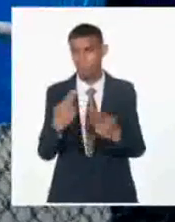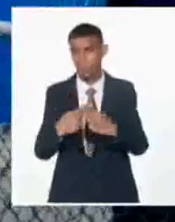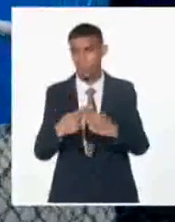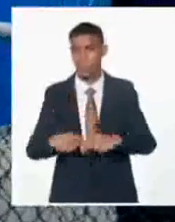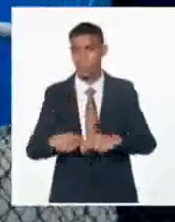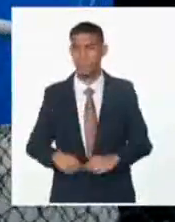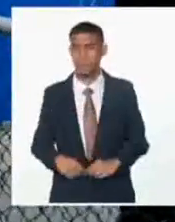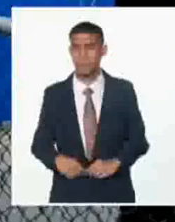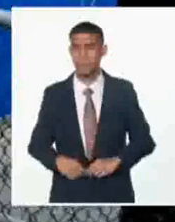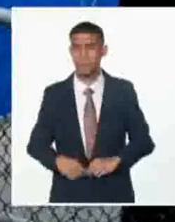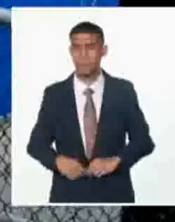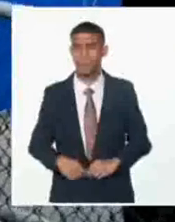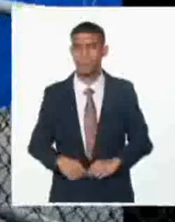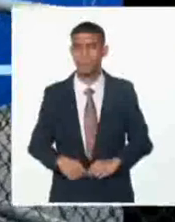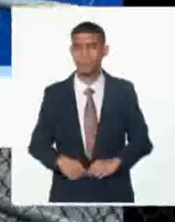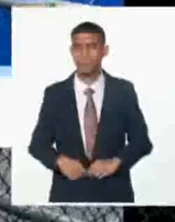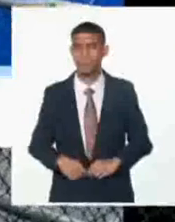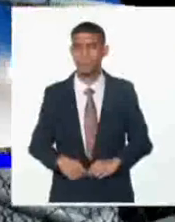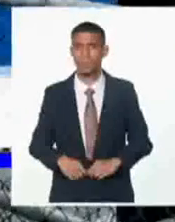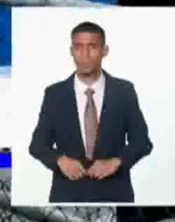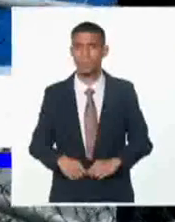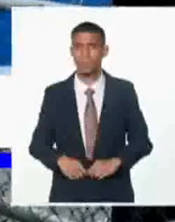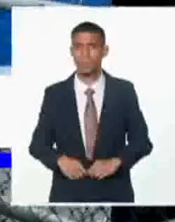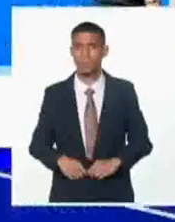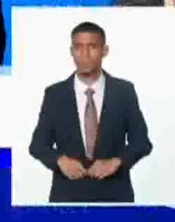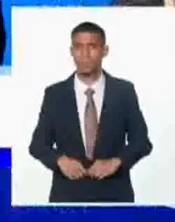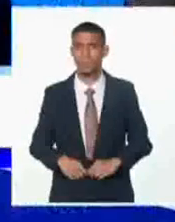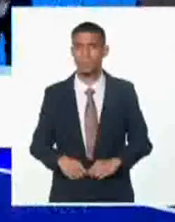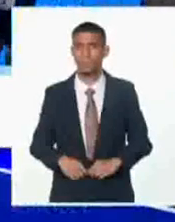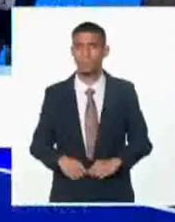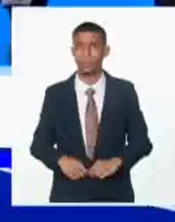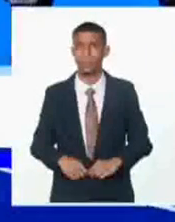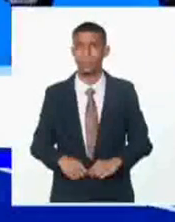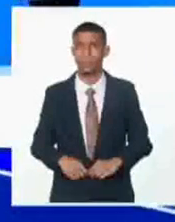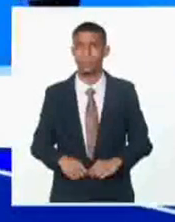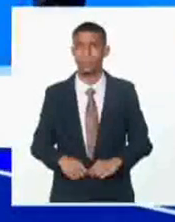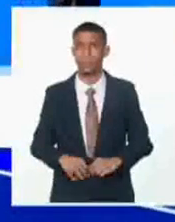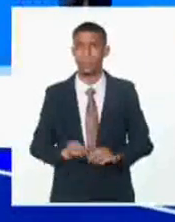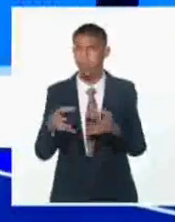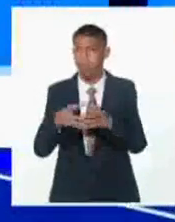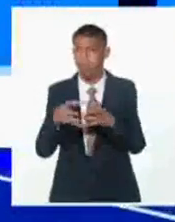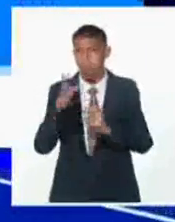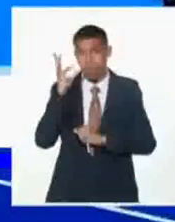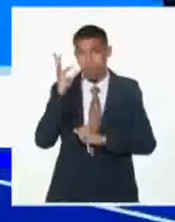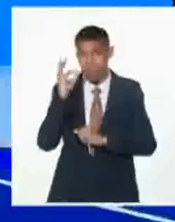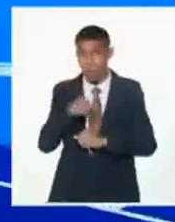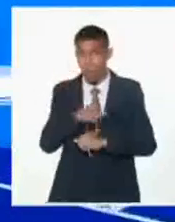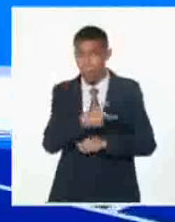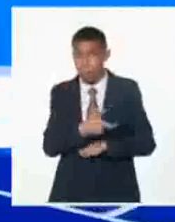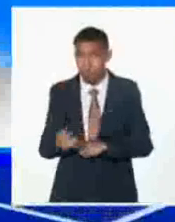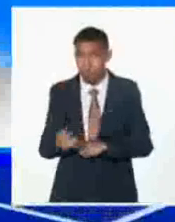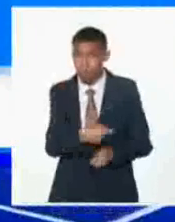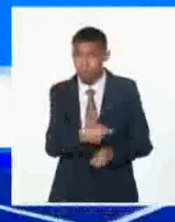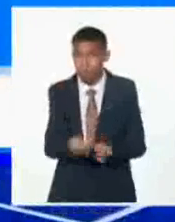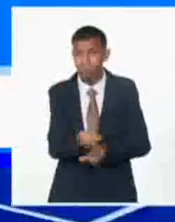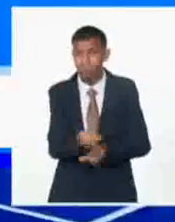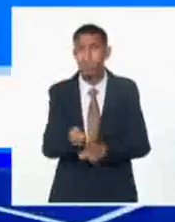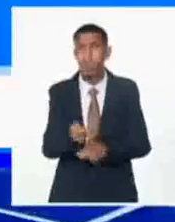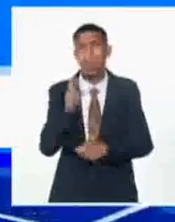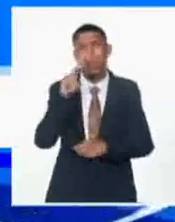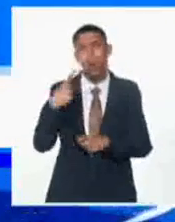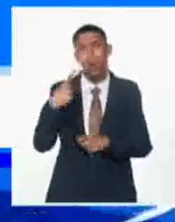Matos, Dalila Villamil y Frashlady Martínez. En tanto, la selección femenina de hockey discutirá el título frente a